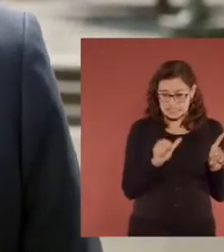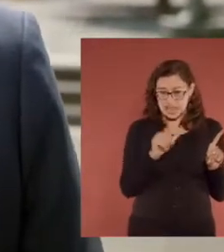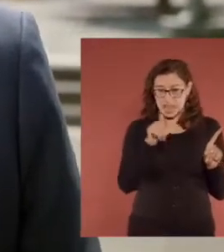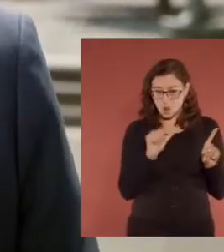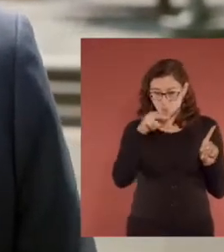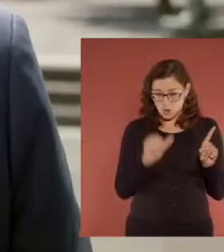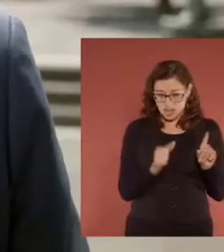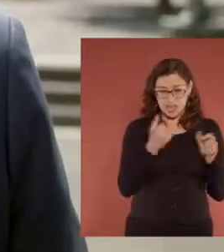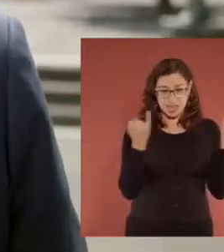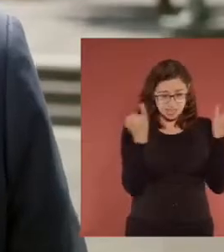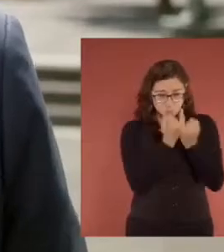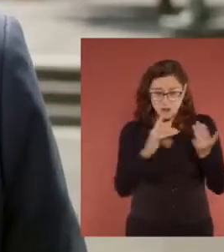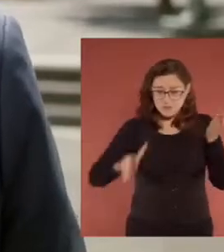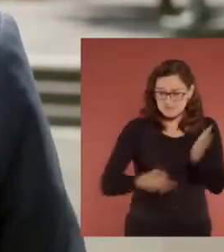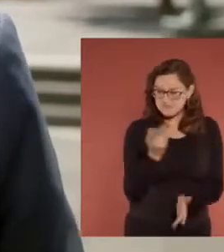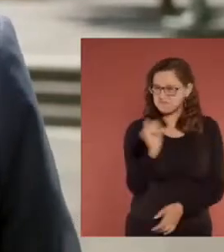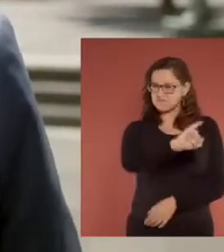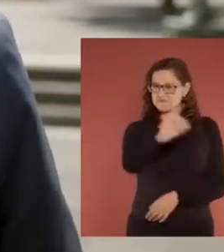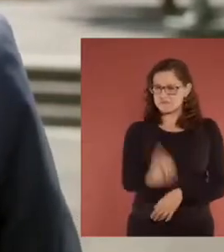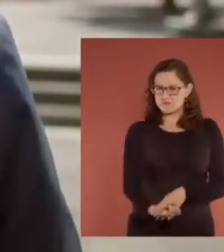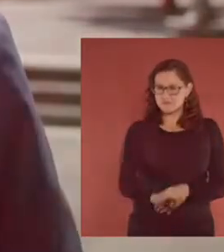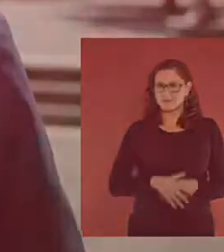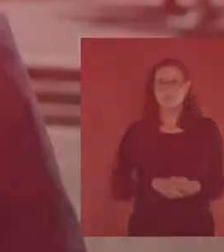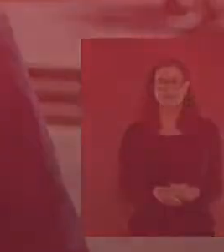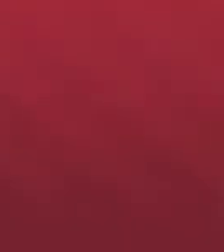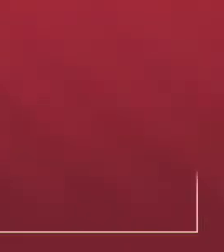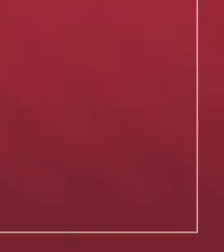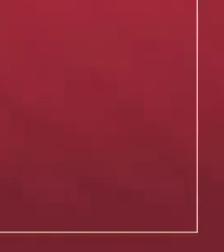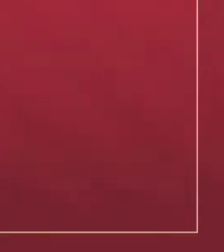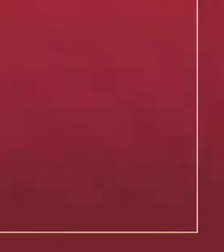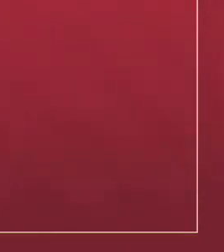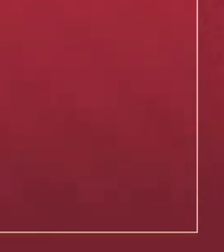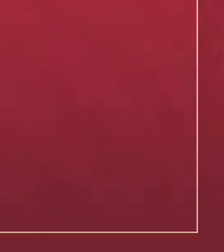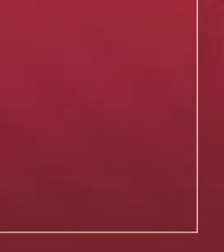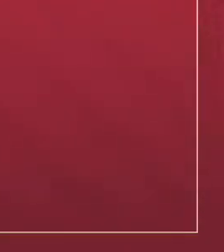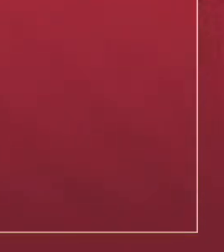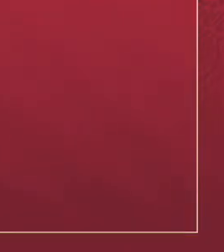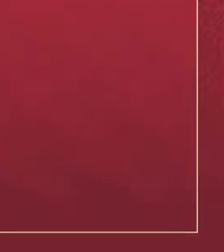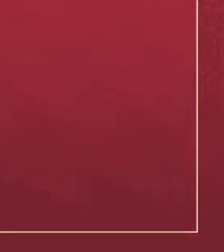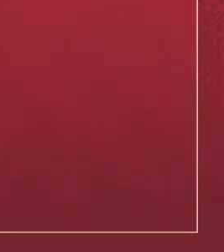en la página web. Siempre hay otras opciones de contacto directo.